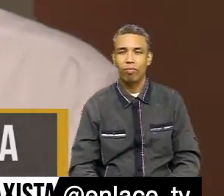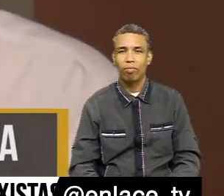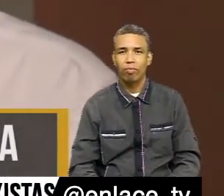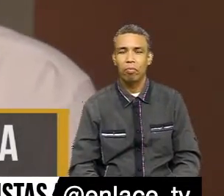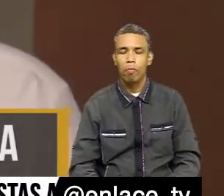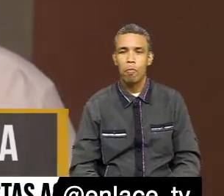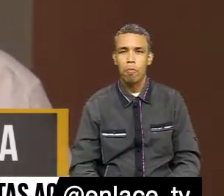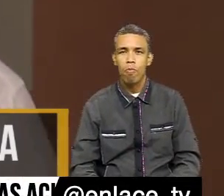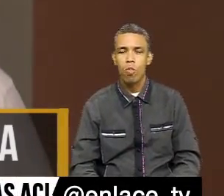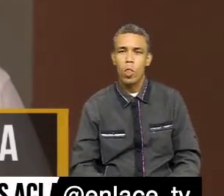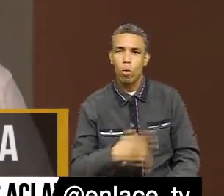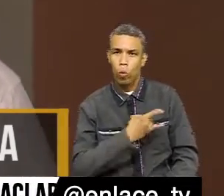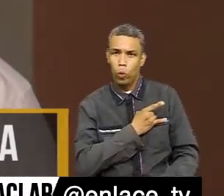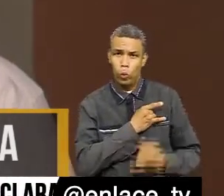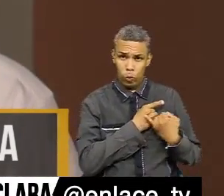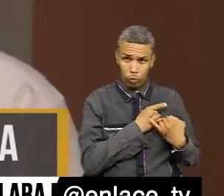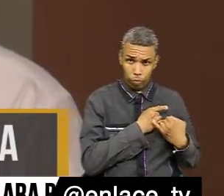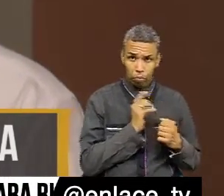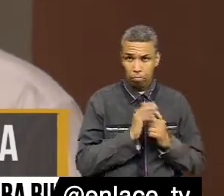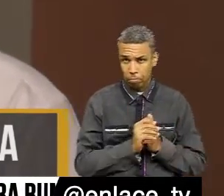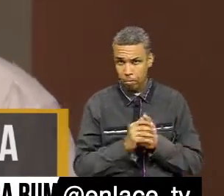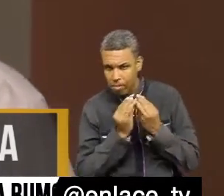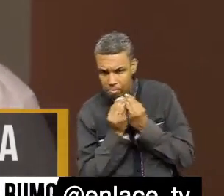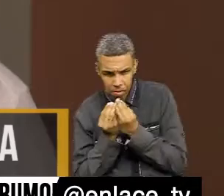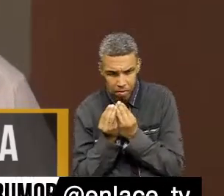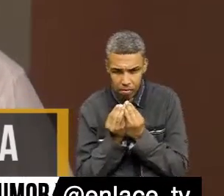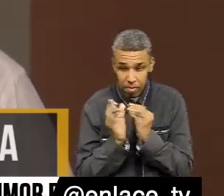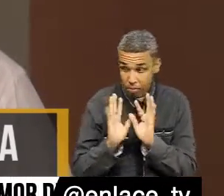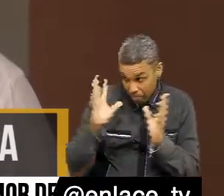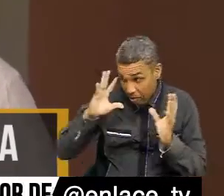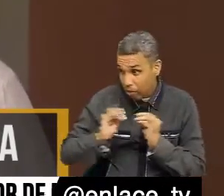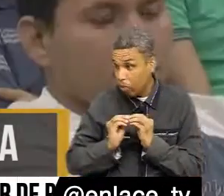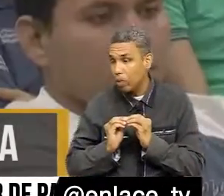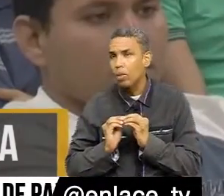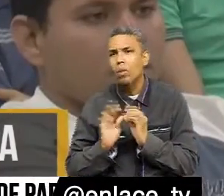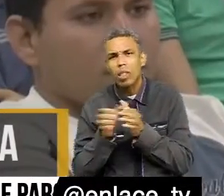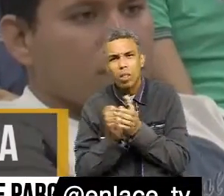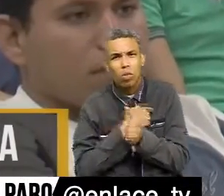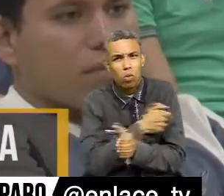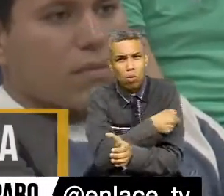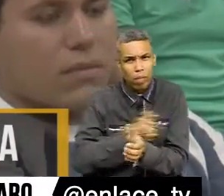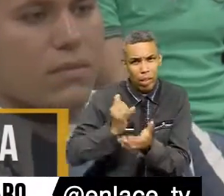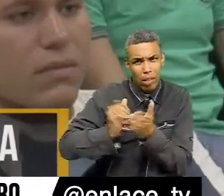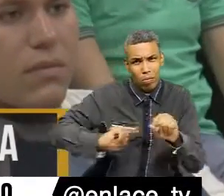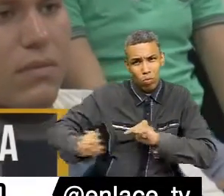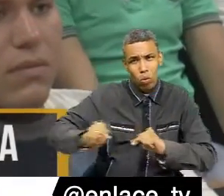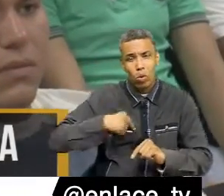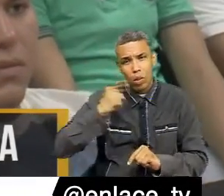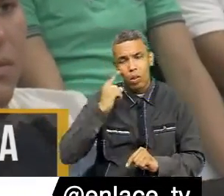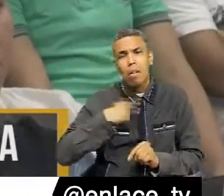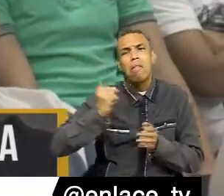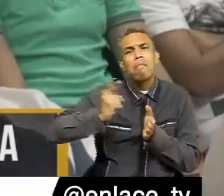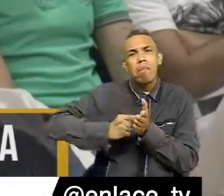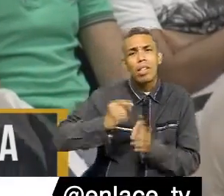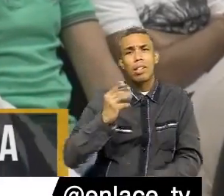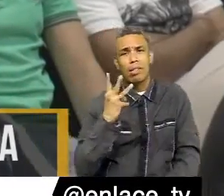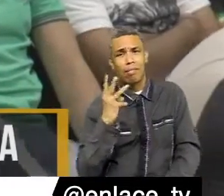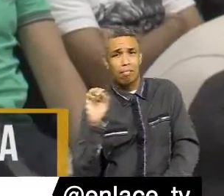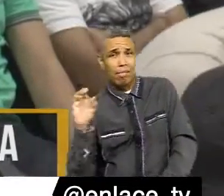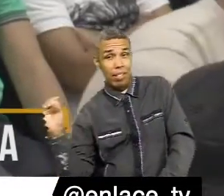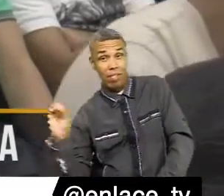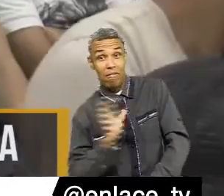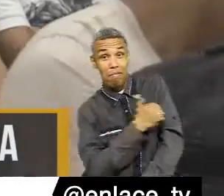Superior aprobó 1.300 millones para la construcción de dos polideportivos que van a tener excelentes condiciones. También estamos